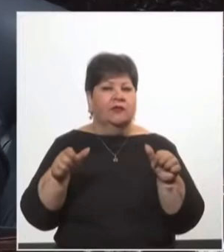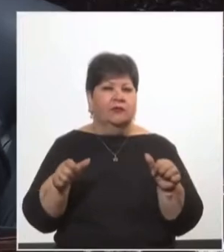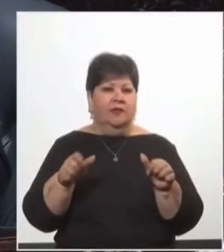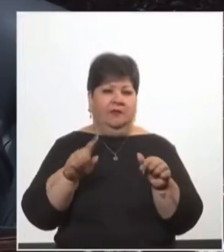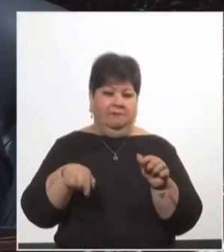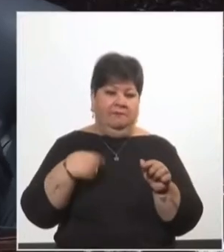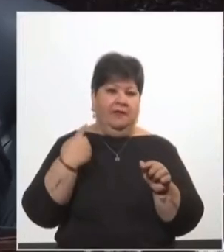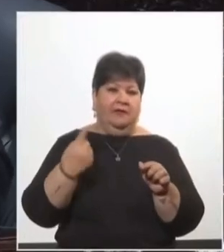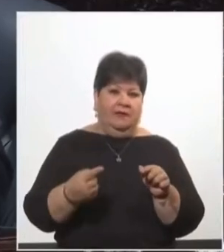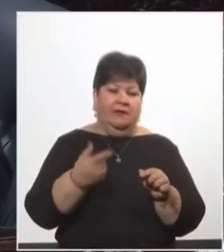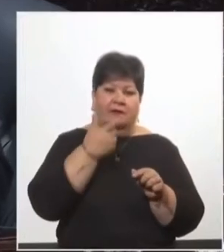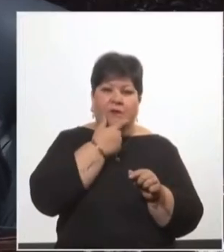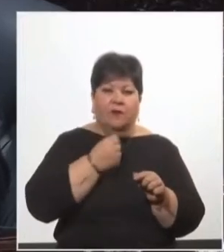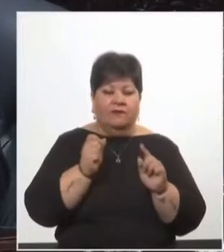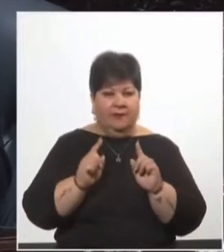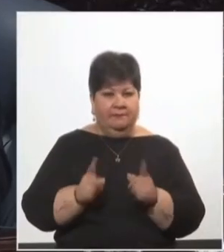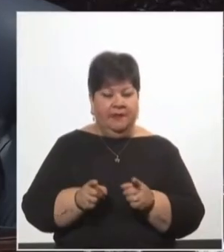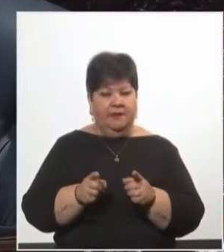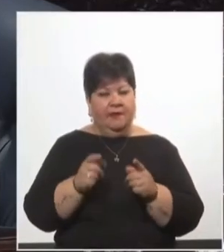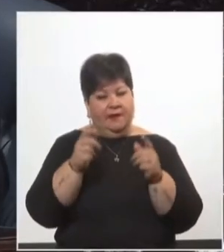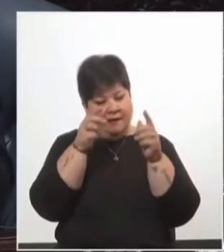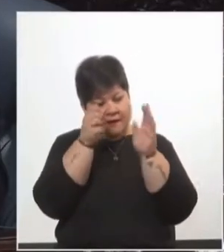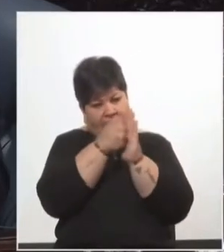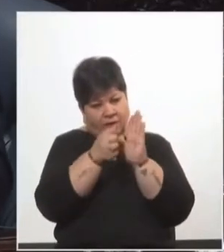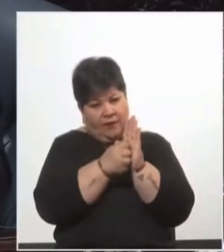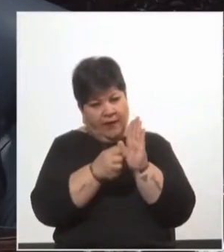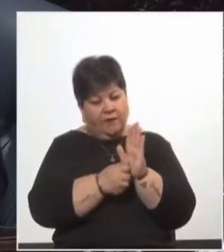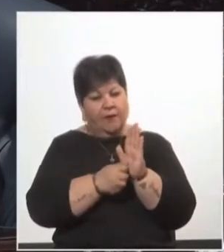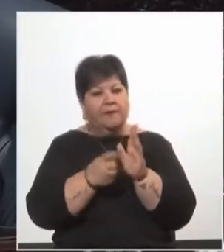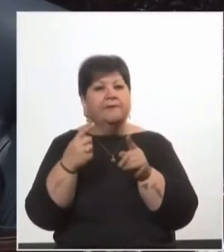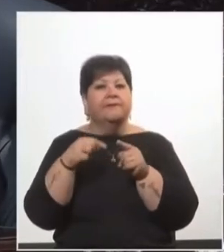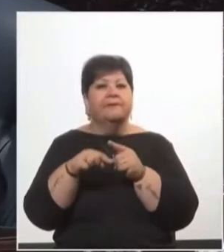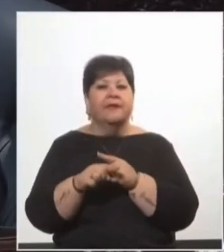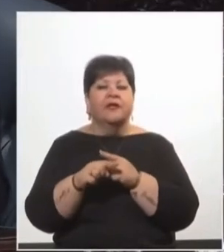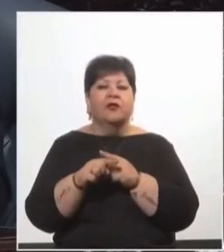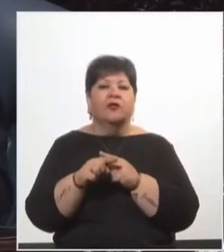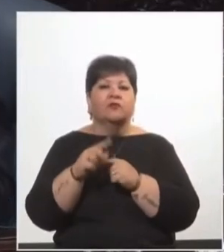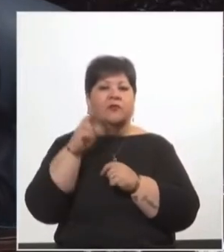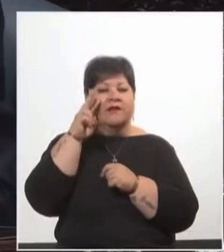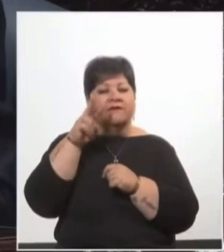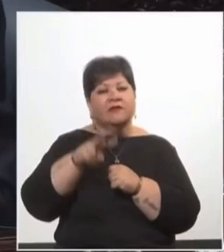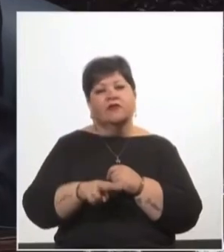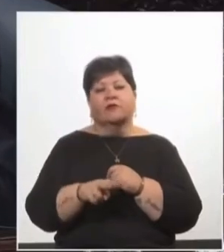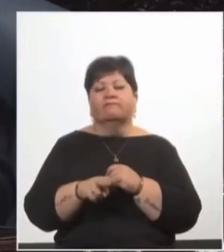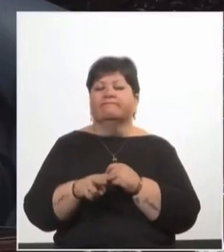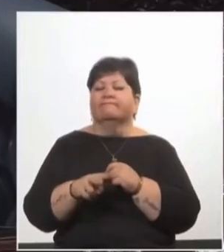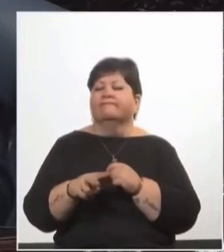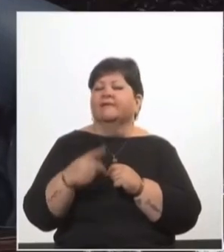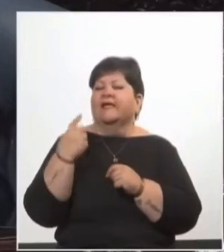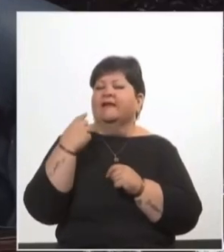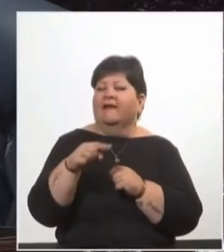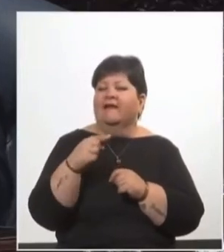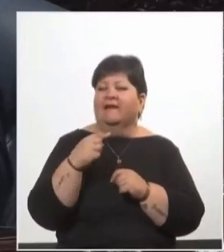mañana y pasado en el articulado, pero que eso no quita que tengamos una visión muy negativa